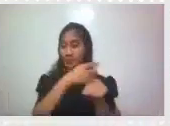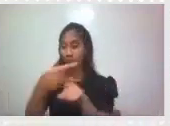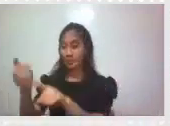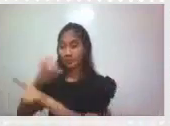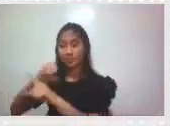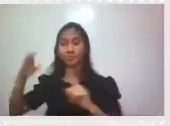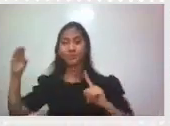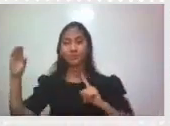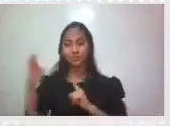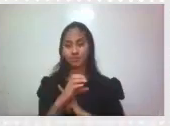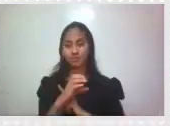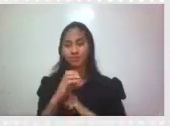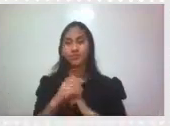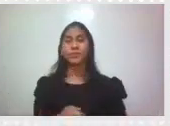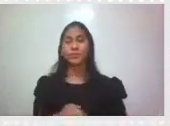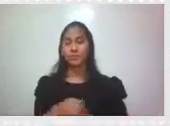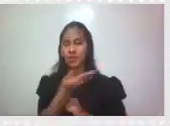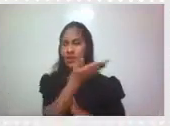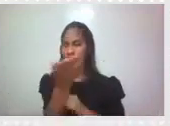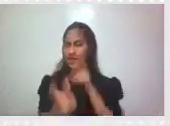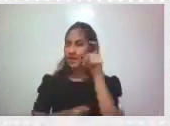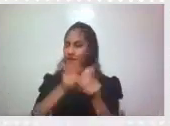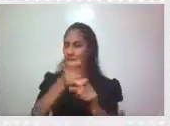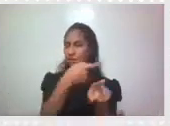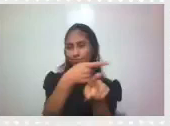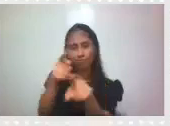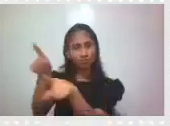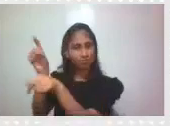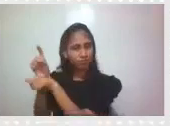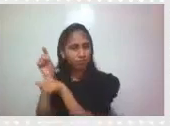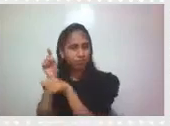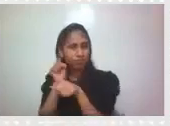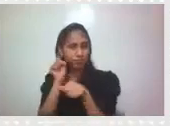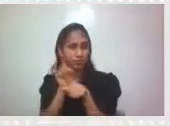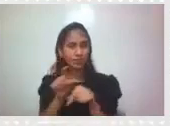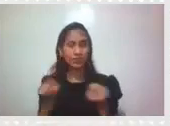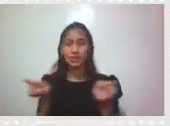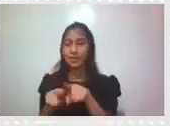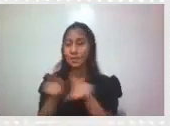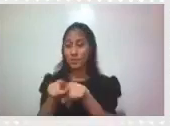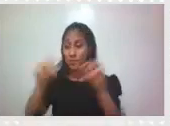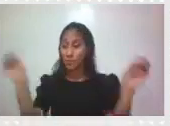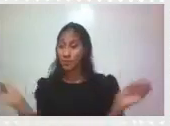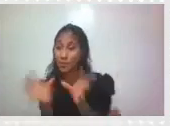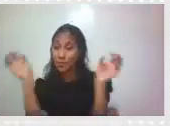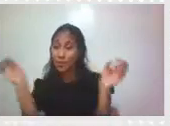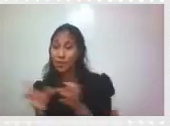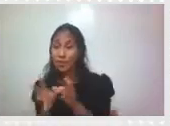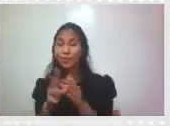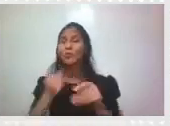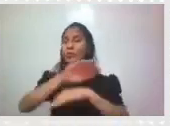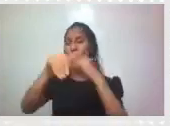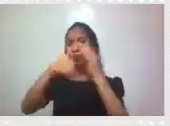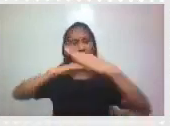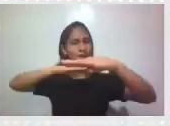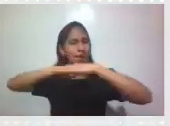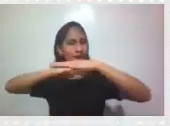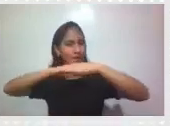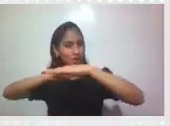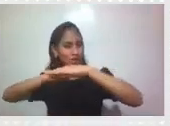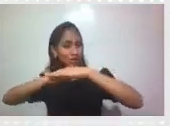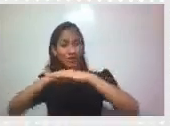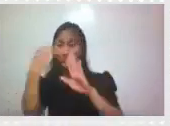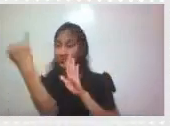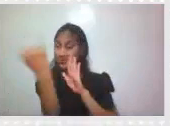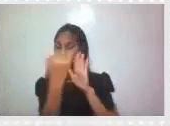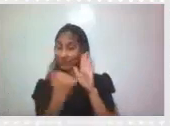la línea de capacitaciones a la vez que promovemos el enfoque de igualdad de género. En las imágenes que